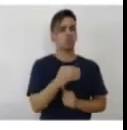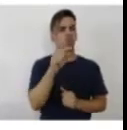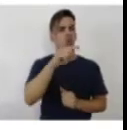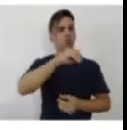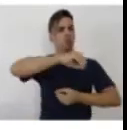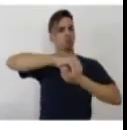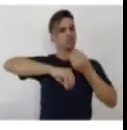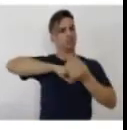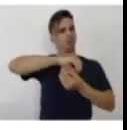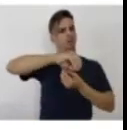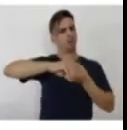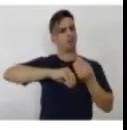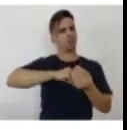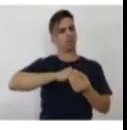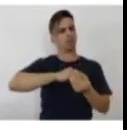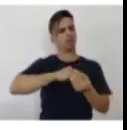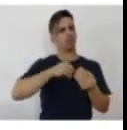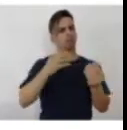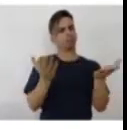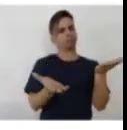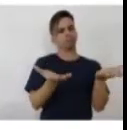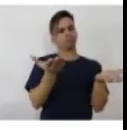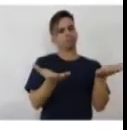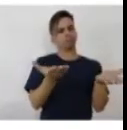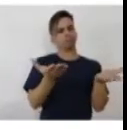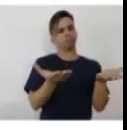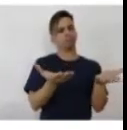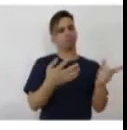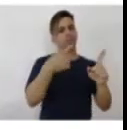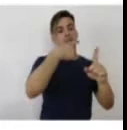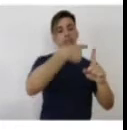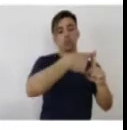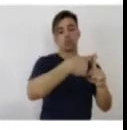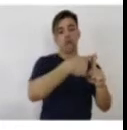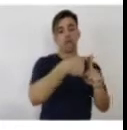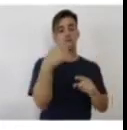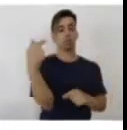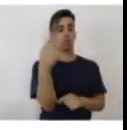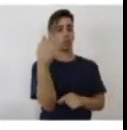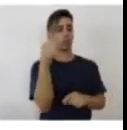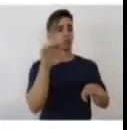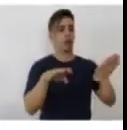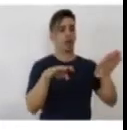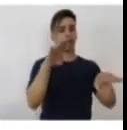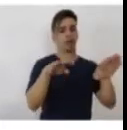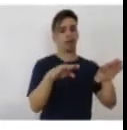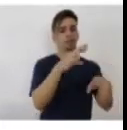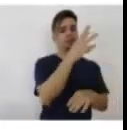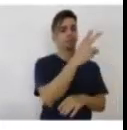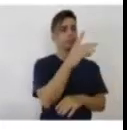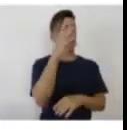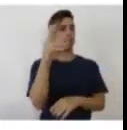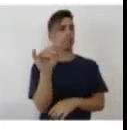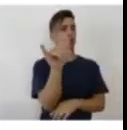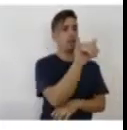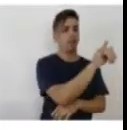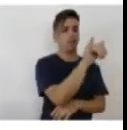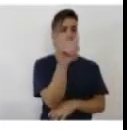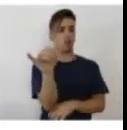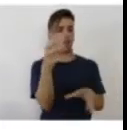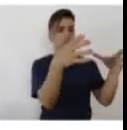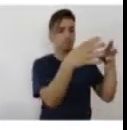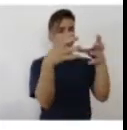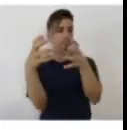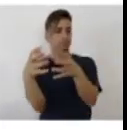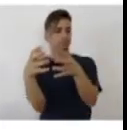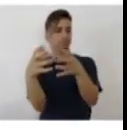una inecuación es una transformación equivalente. Adicionar o sustraer cantidades